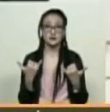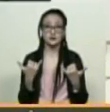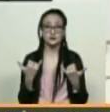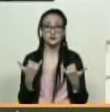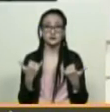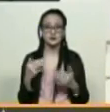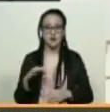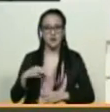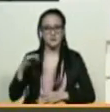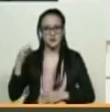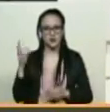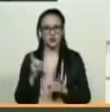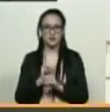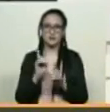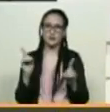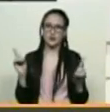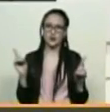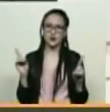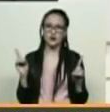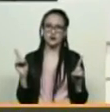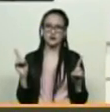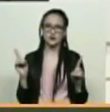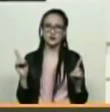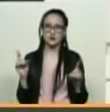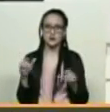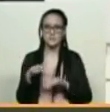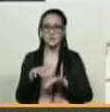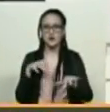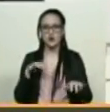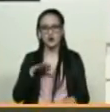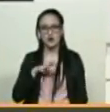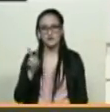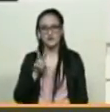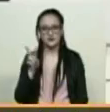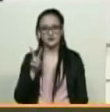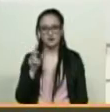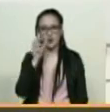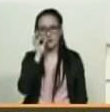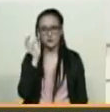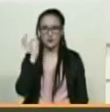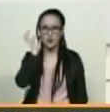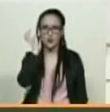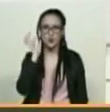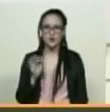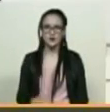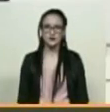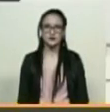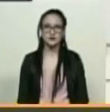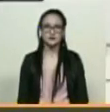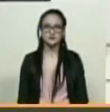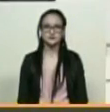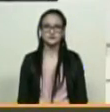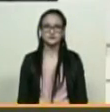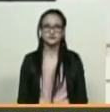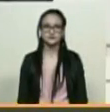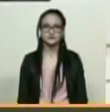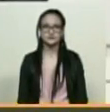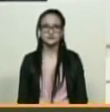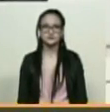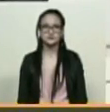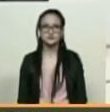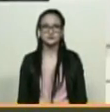espíritu democrático de las grandes mayorías de las venezolanas y de los venezolanos. En un acto